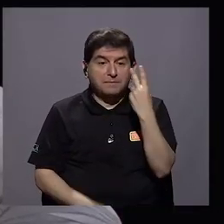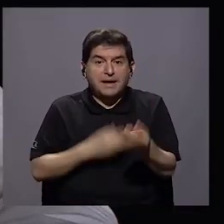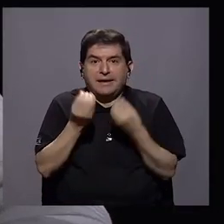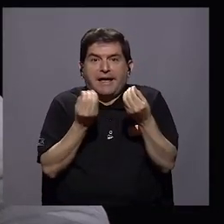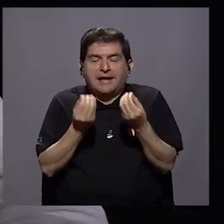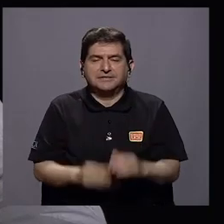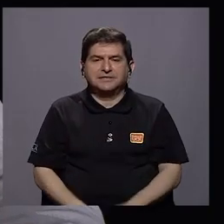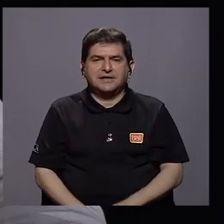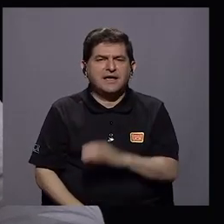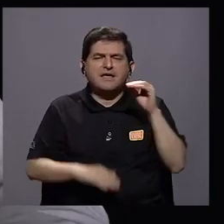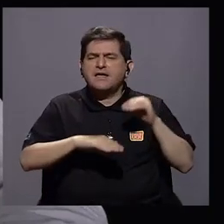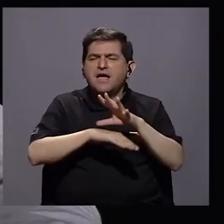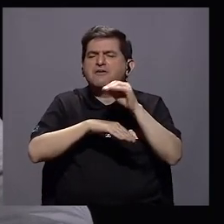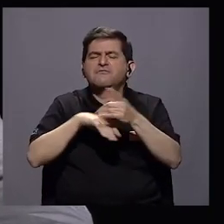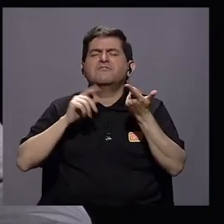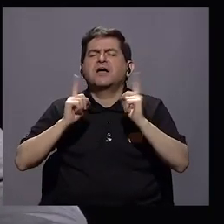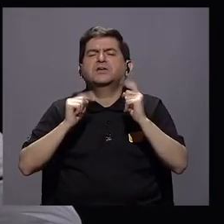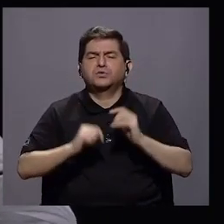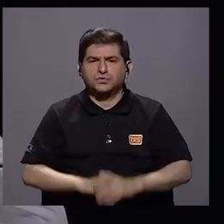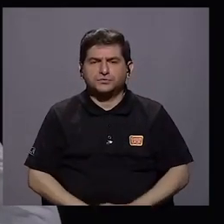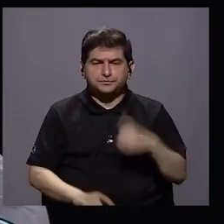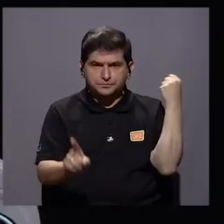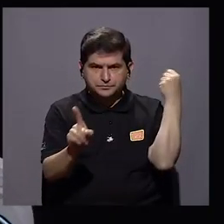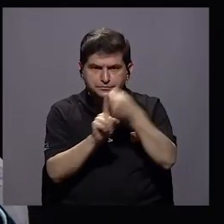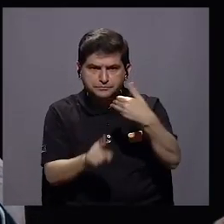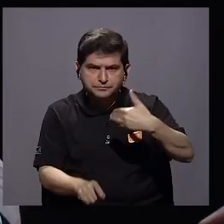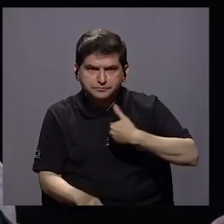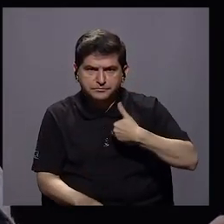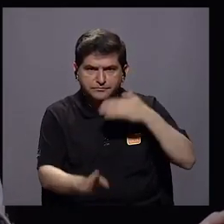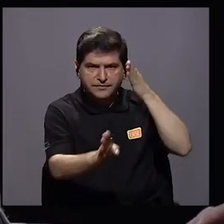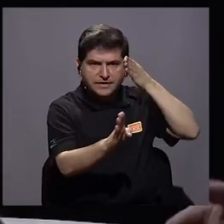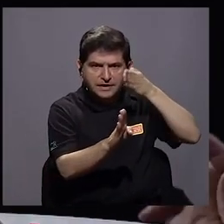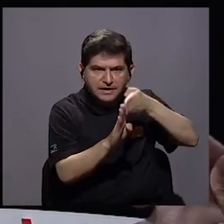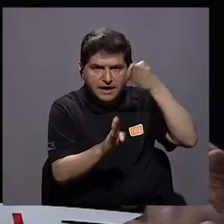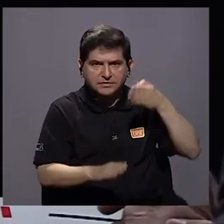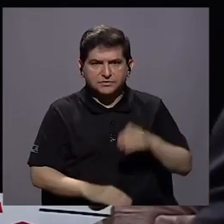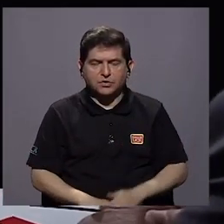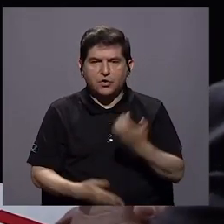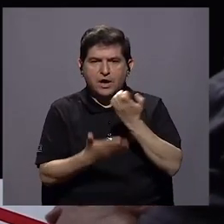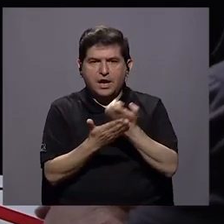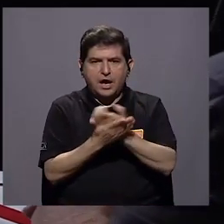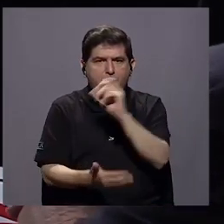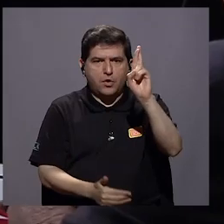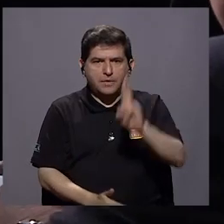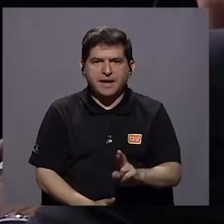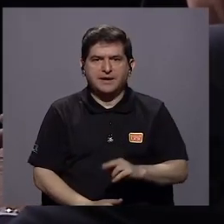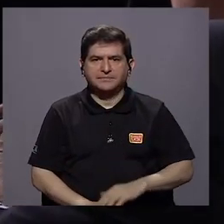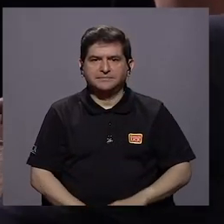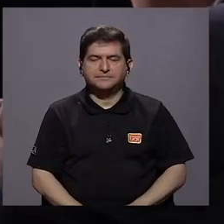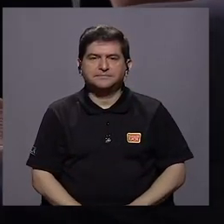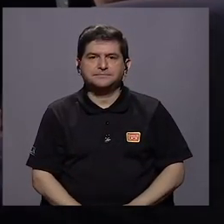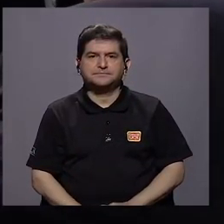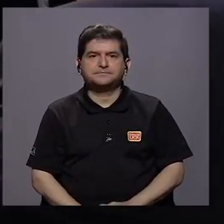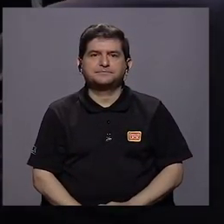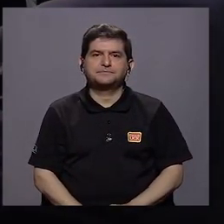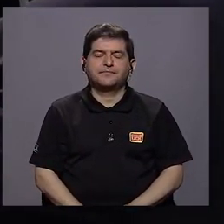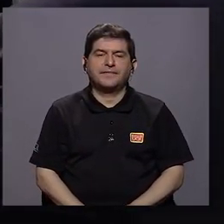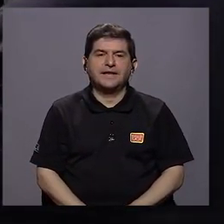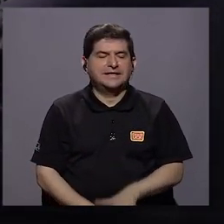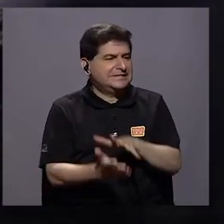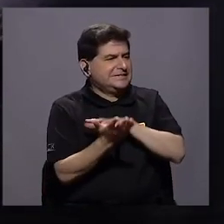hacen. Hablemos de las consecuencias de esto. Mm. Y el impacto que tendría directamente sobre la economía costarricense.